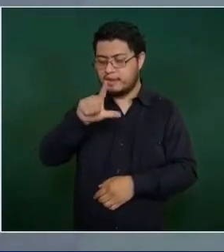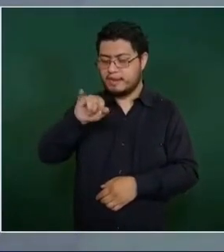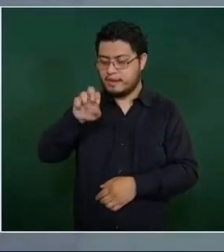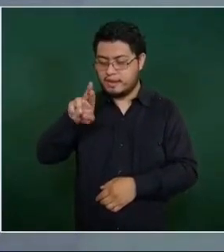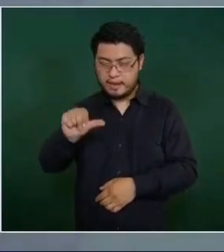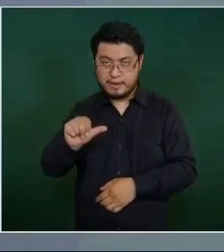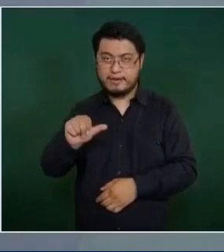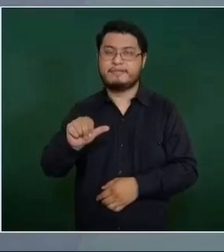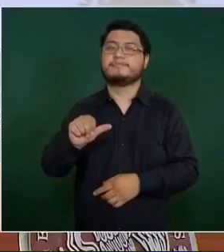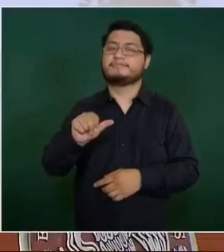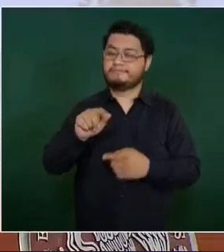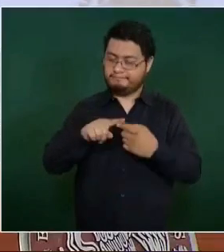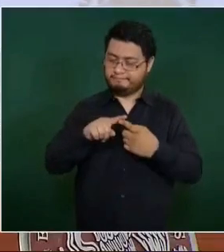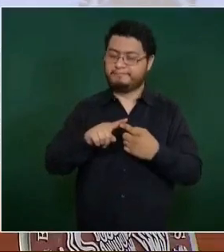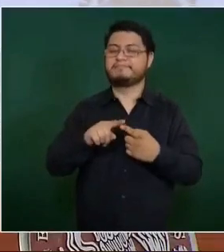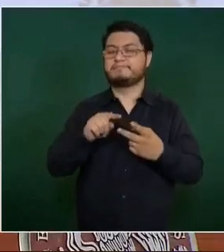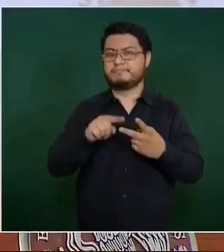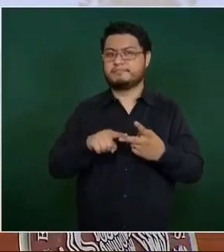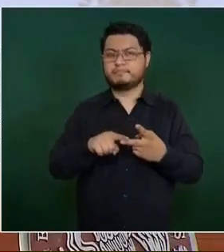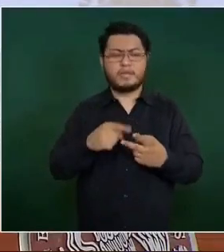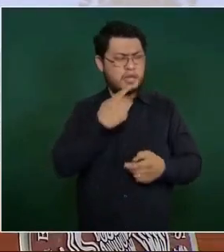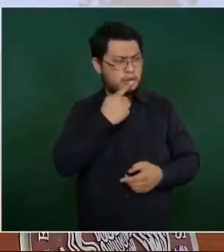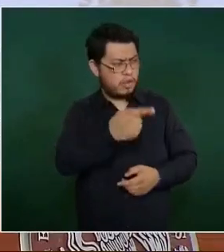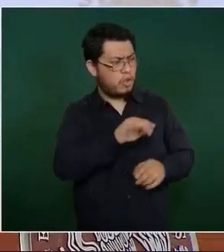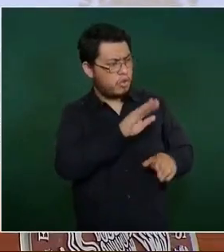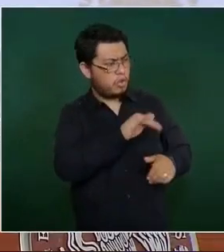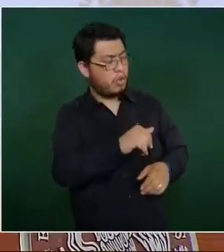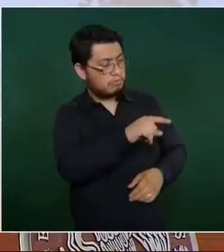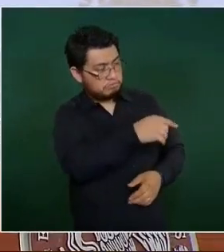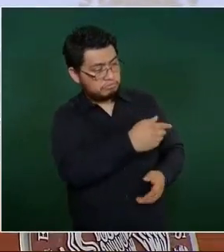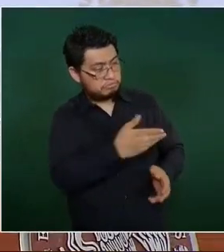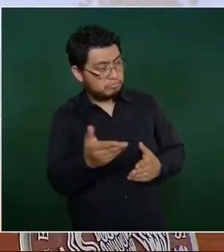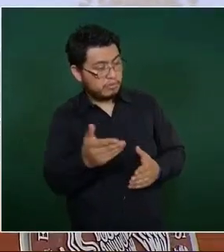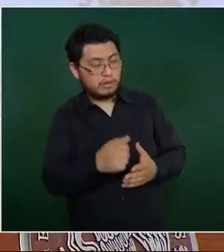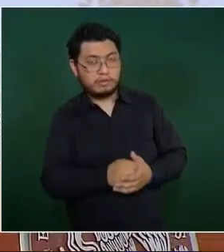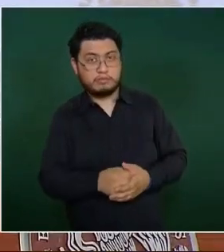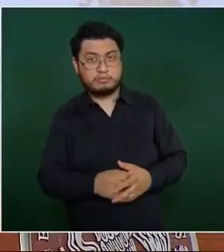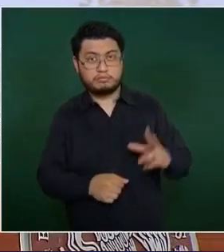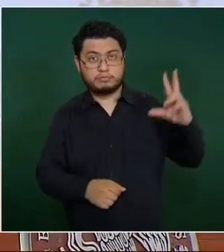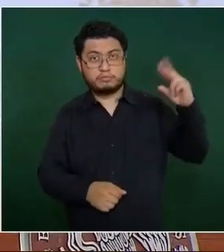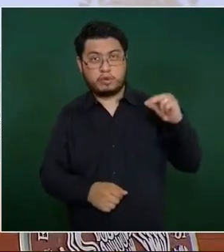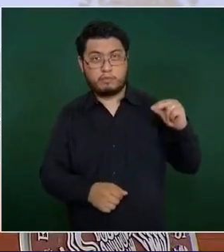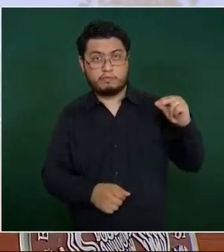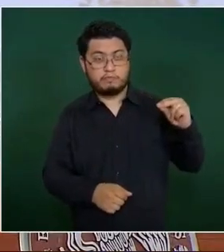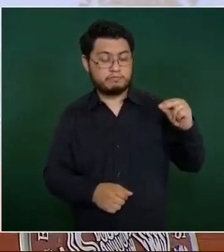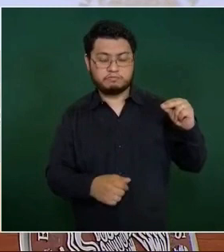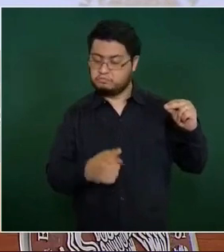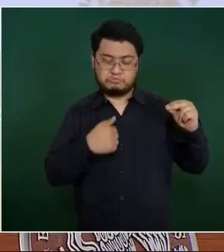Y había consenso y se le habló y dijo no acepto.